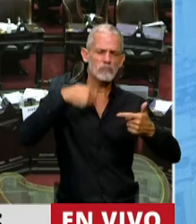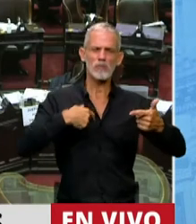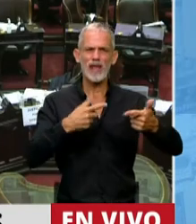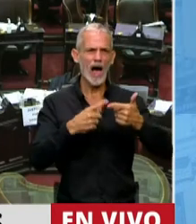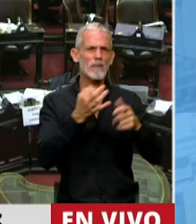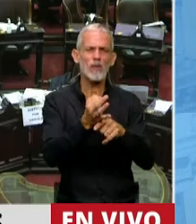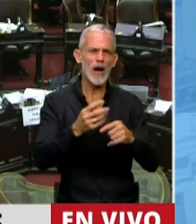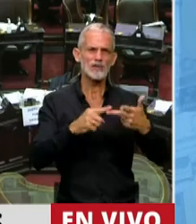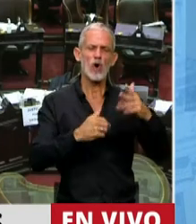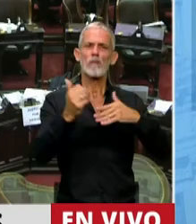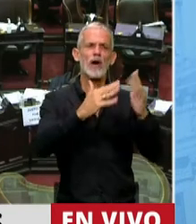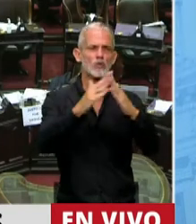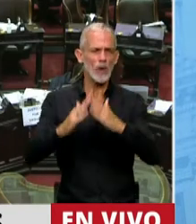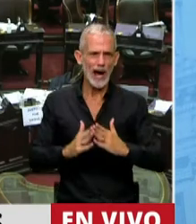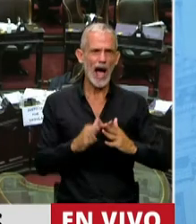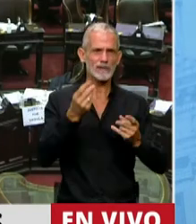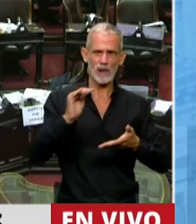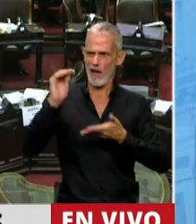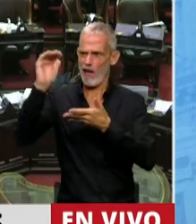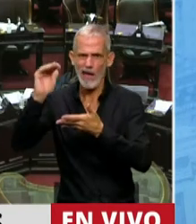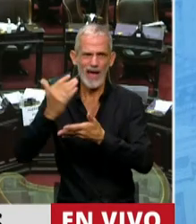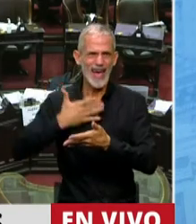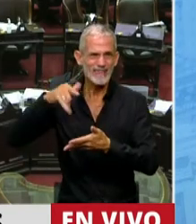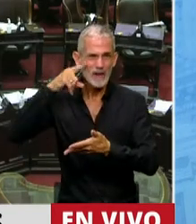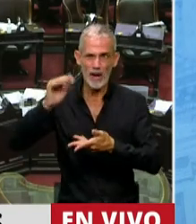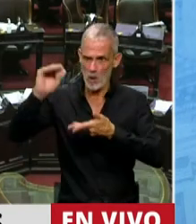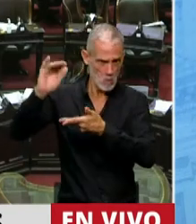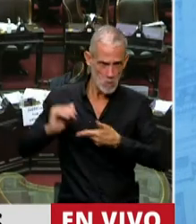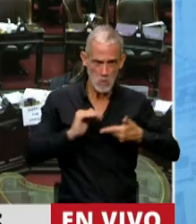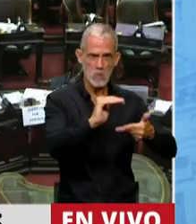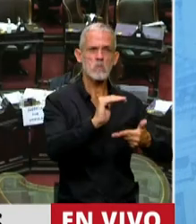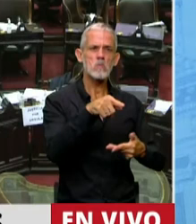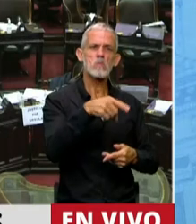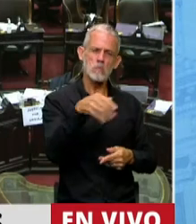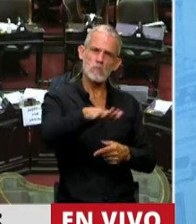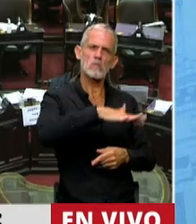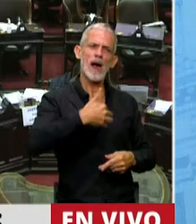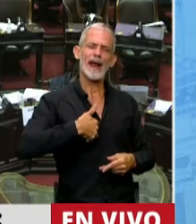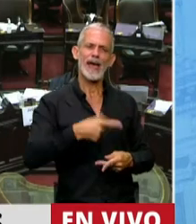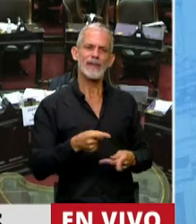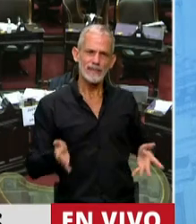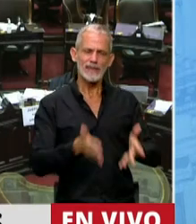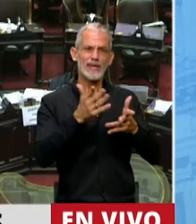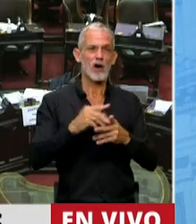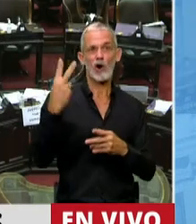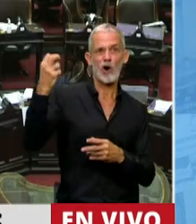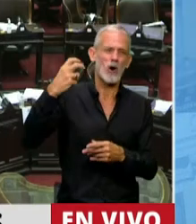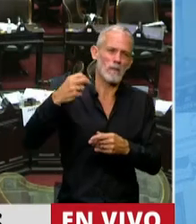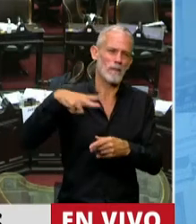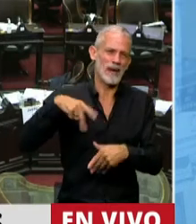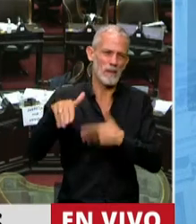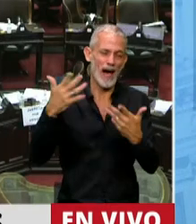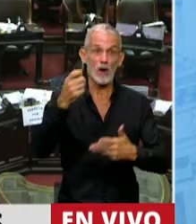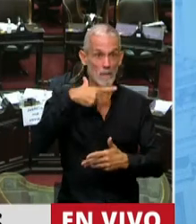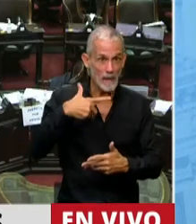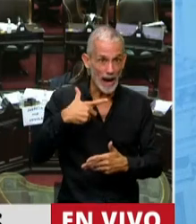educación, para construir viviendas, a eso y no a la estafa del crédito del Fondo Monetario y con los acreedores privados que